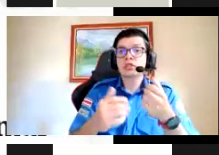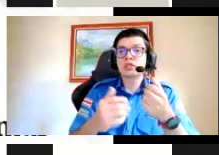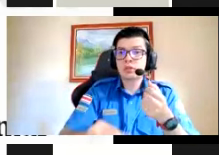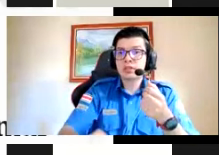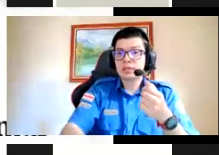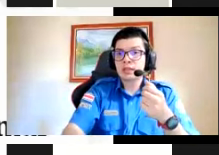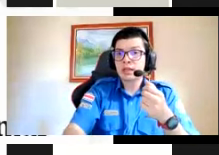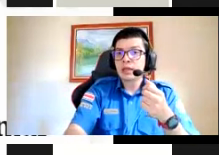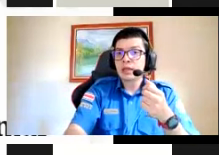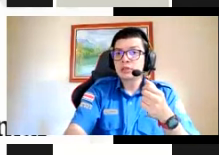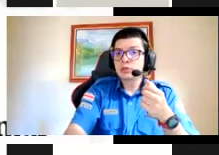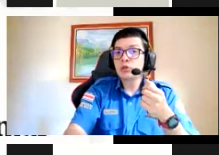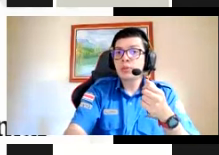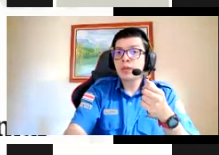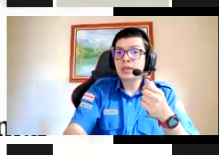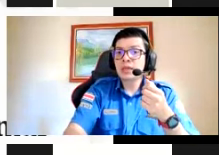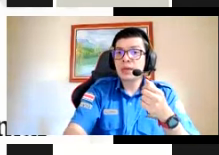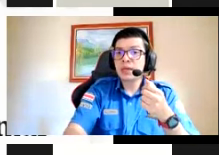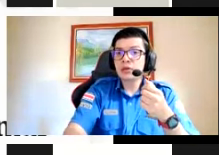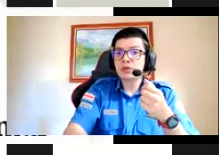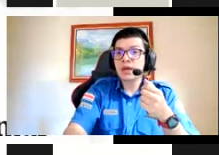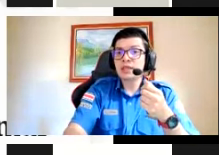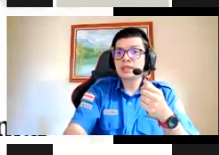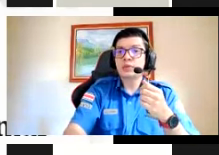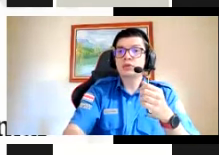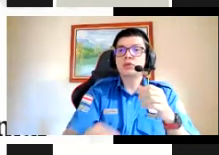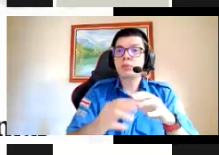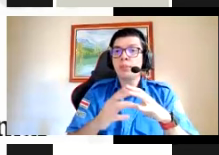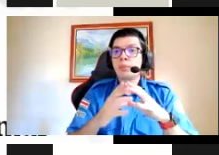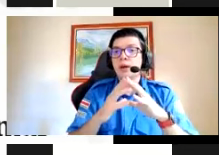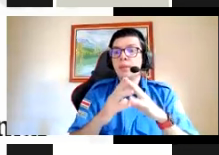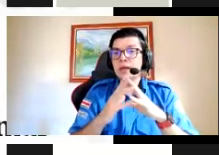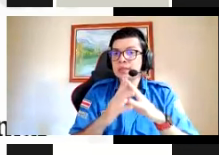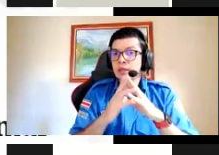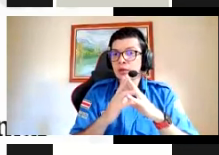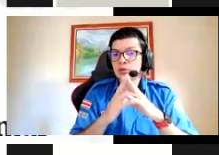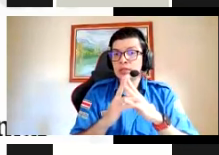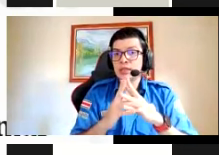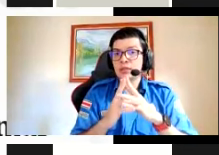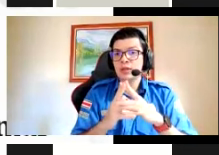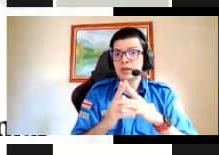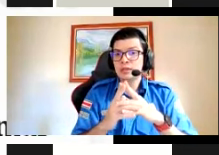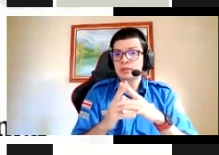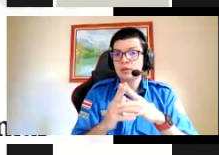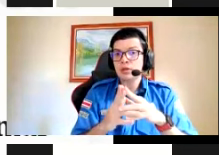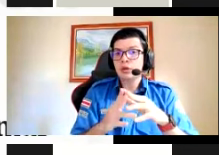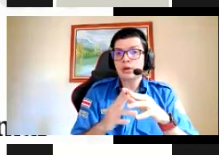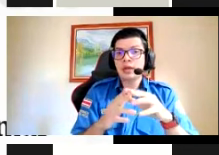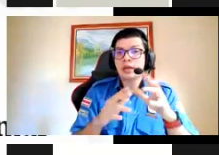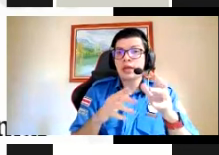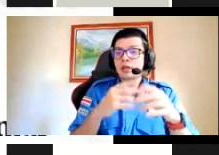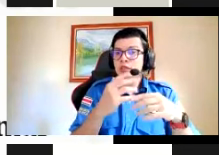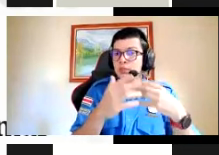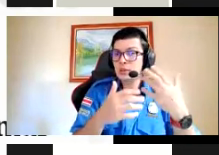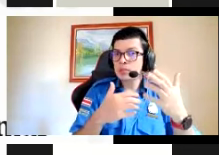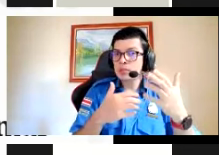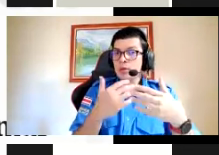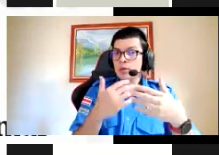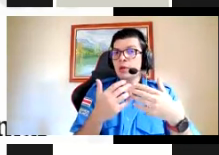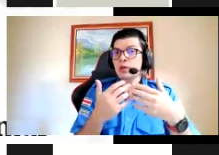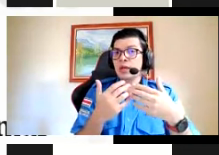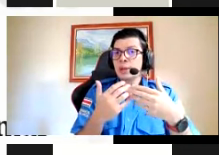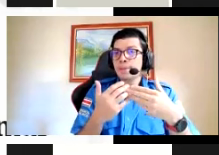2 años después. Estudio advierte peligro real de explosión por el mal estado de los cilindros de gas. ¿Ok? Entonces empezamos